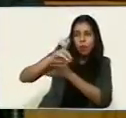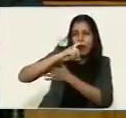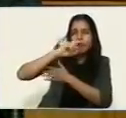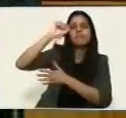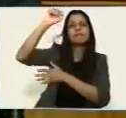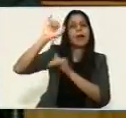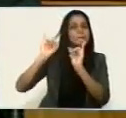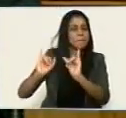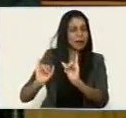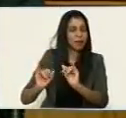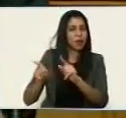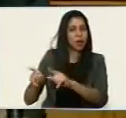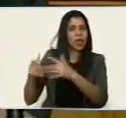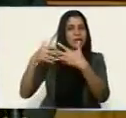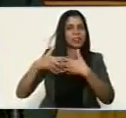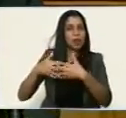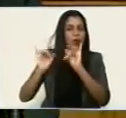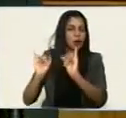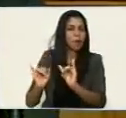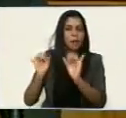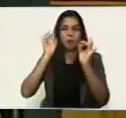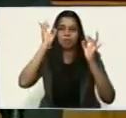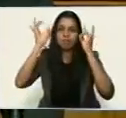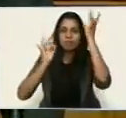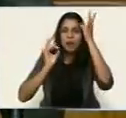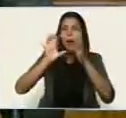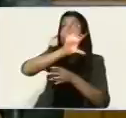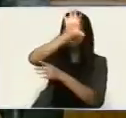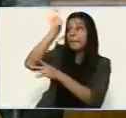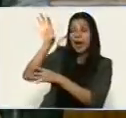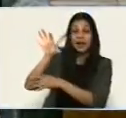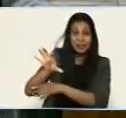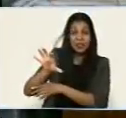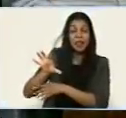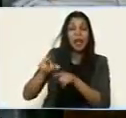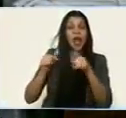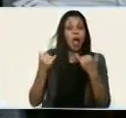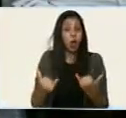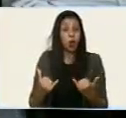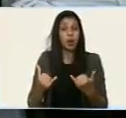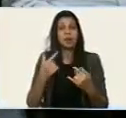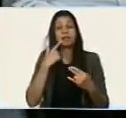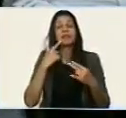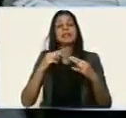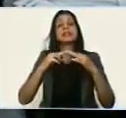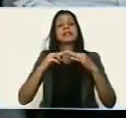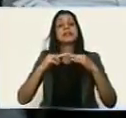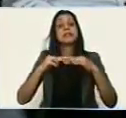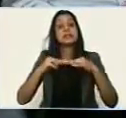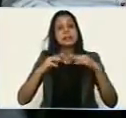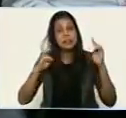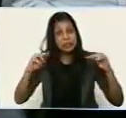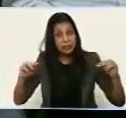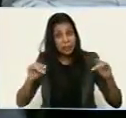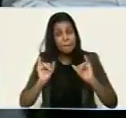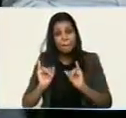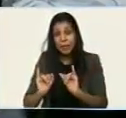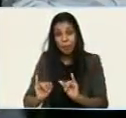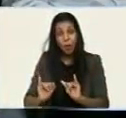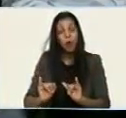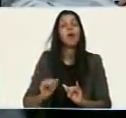aplican y se siguen aplicando en buena parte del mundo, que los están aplicando ahorita en Nicaragua, por cierto. Quizás en una fase